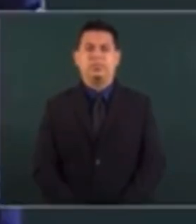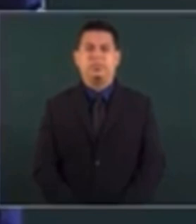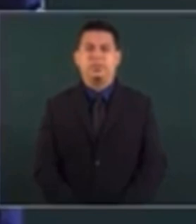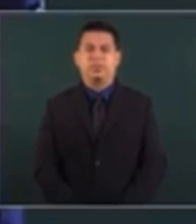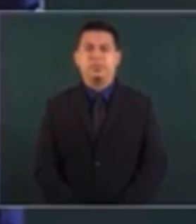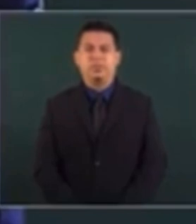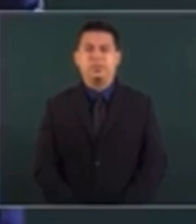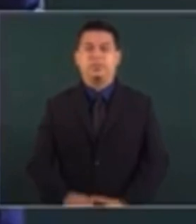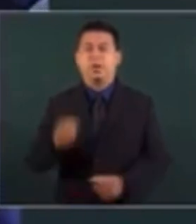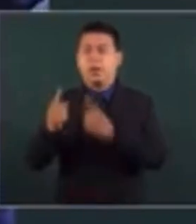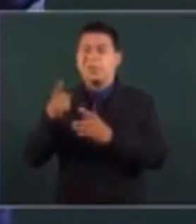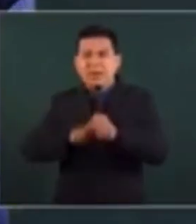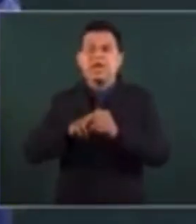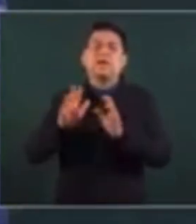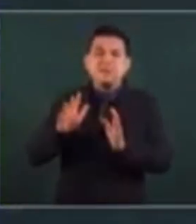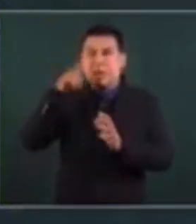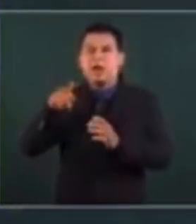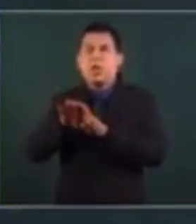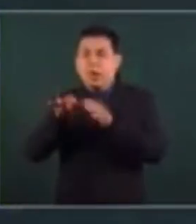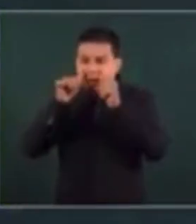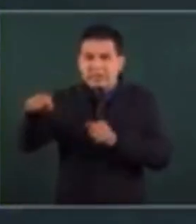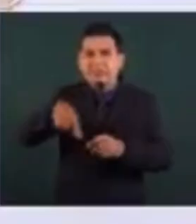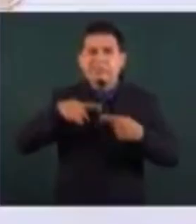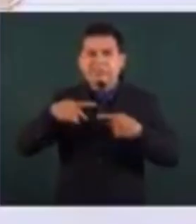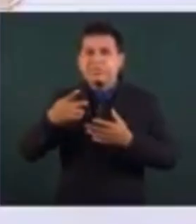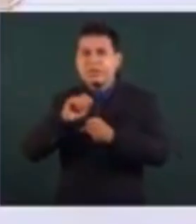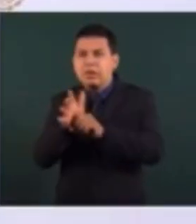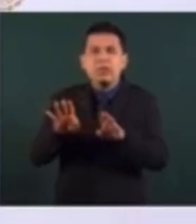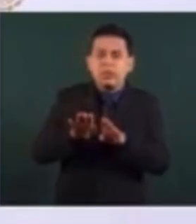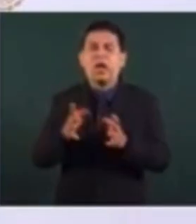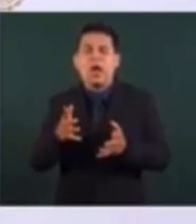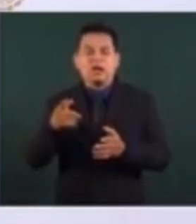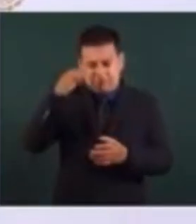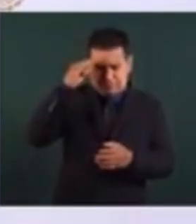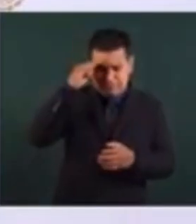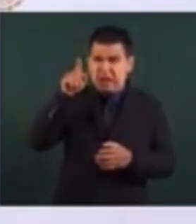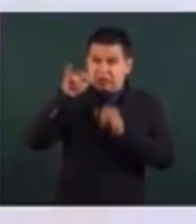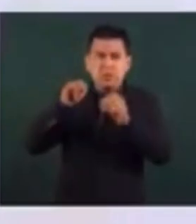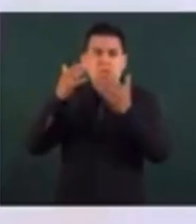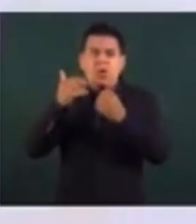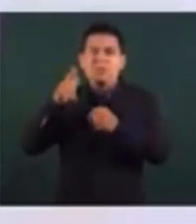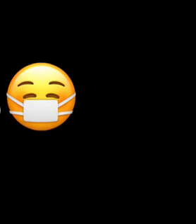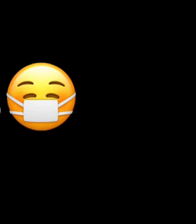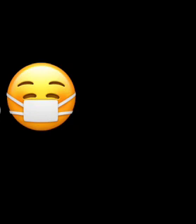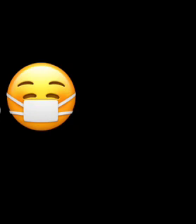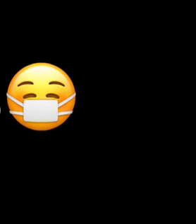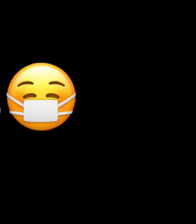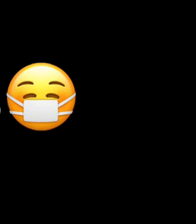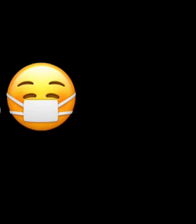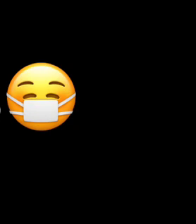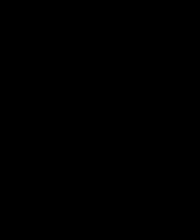la infraestructura de salud suficiente para atender casos de COVID. Entonces, por eso se tomó esa decisión.